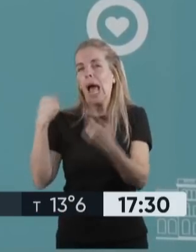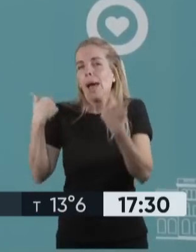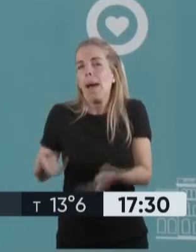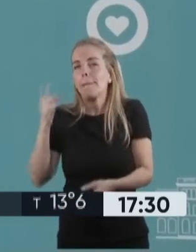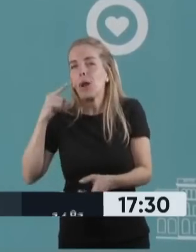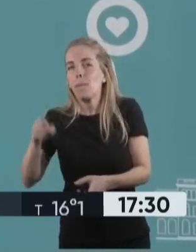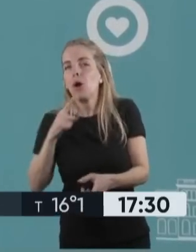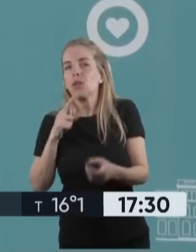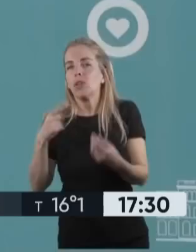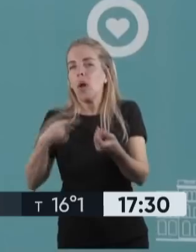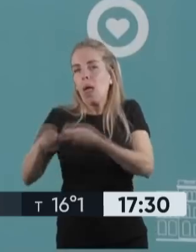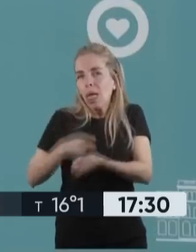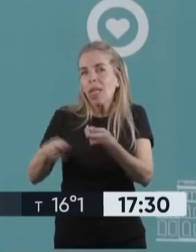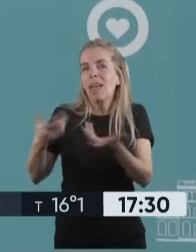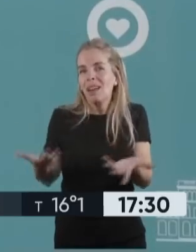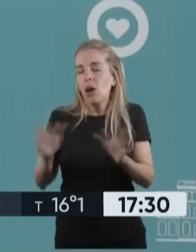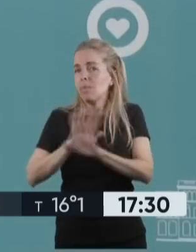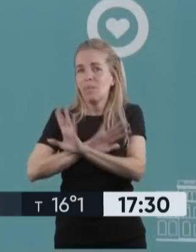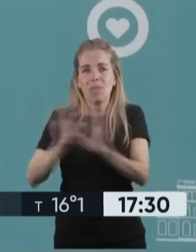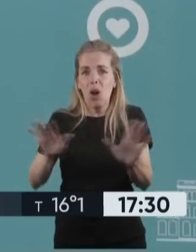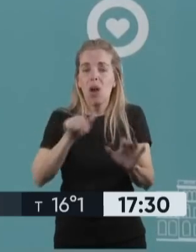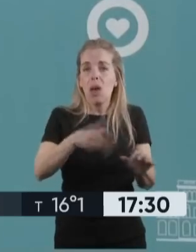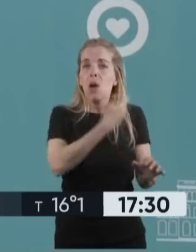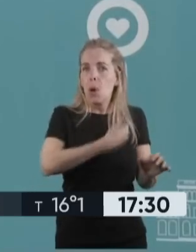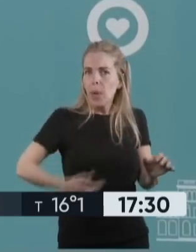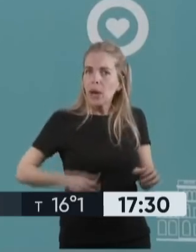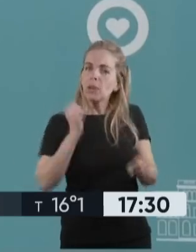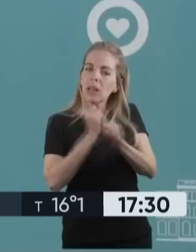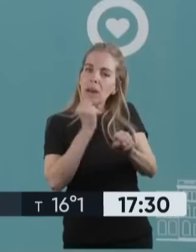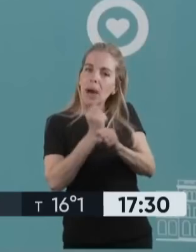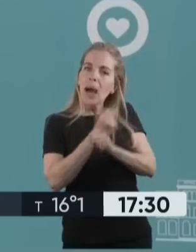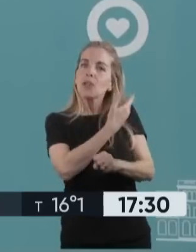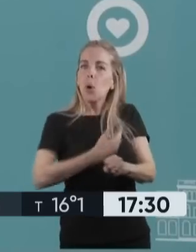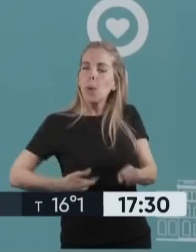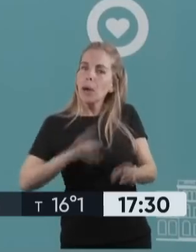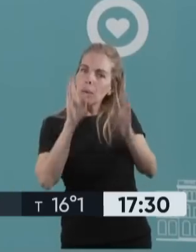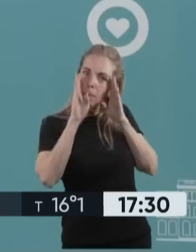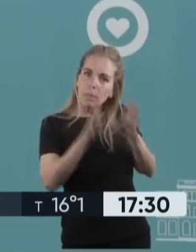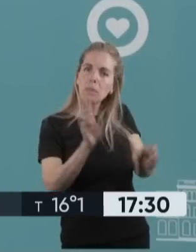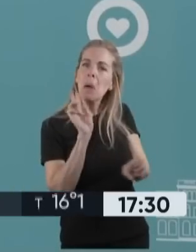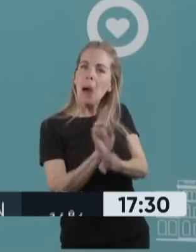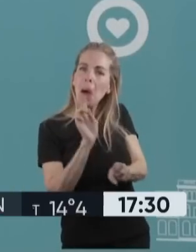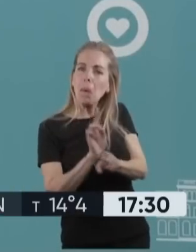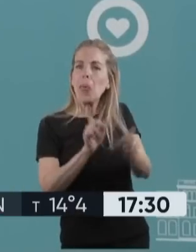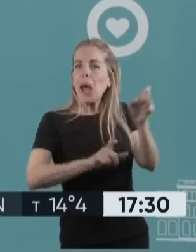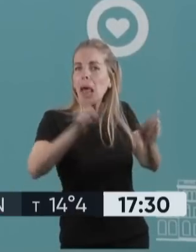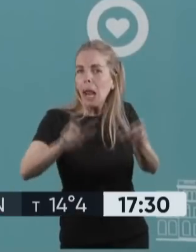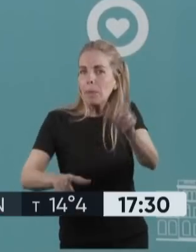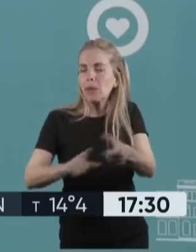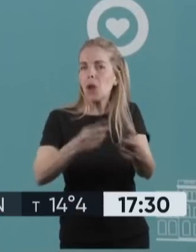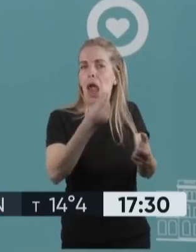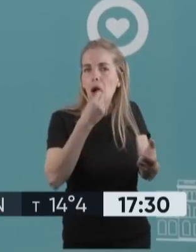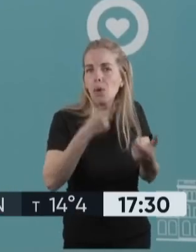y que en cambio lo que está sucediendo es que hay un gobierno trabajando y un gobierno dedicado a cuidar la vida, la salud, los alimentos de